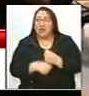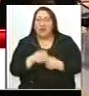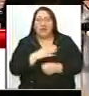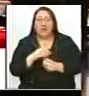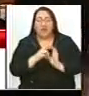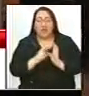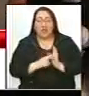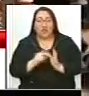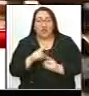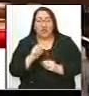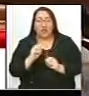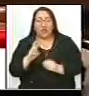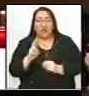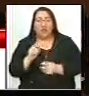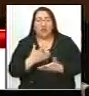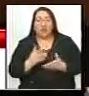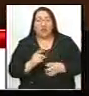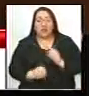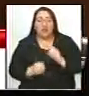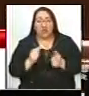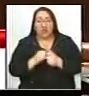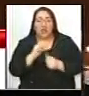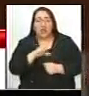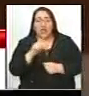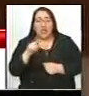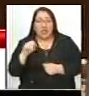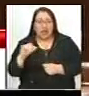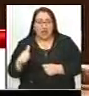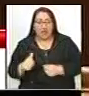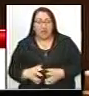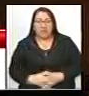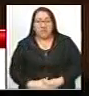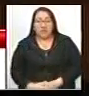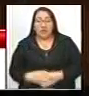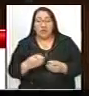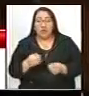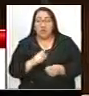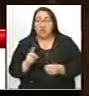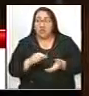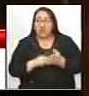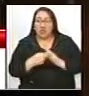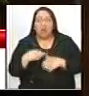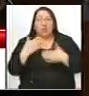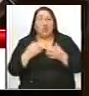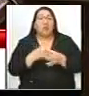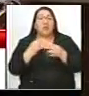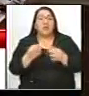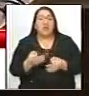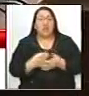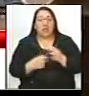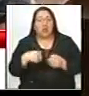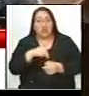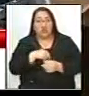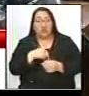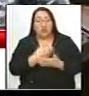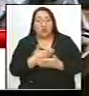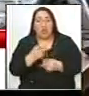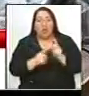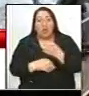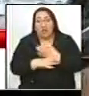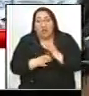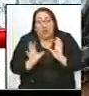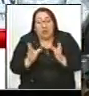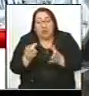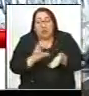regional, una o dos alternativas, para poder conversarlo con JICA. Porque puede pasar de que nosotros propongamos alguna fórmula